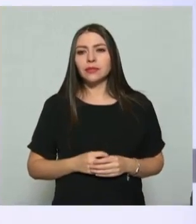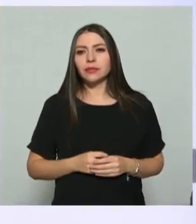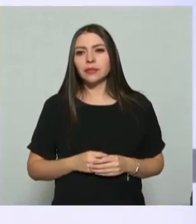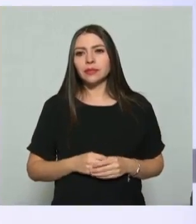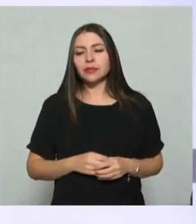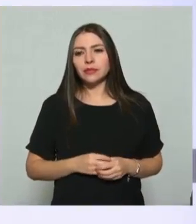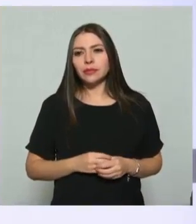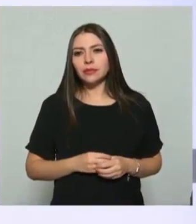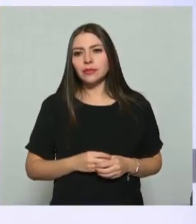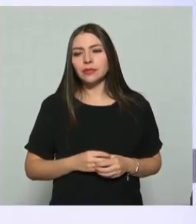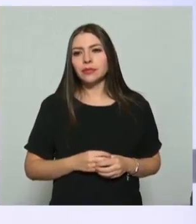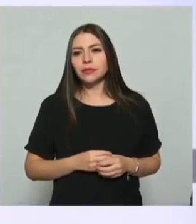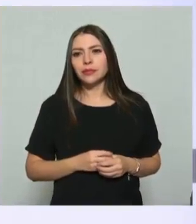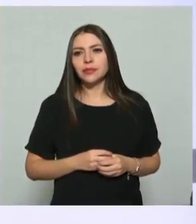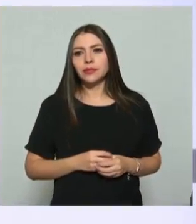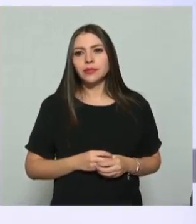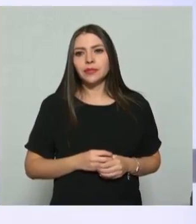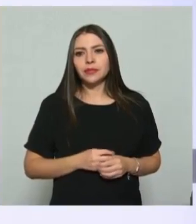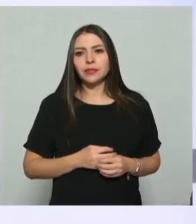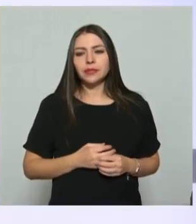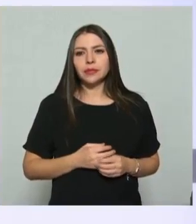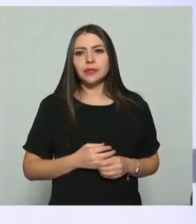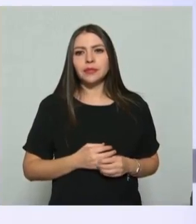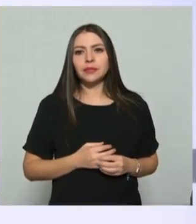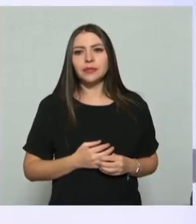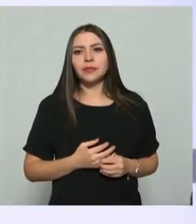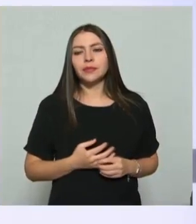puedo decir es que en comparación, nuestra alimentación